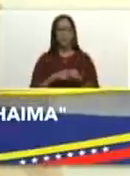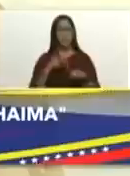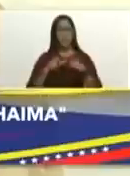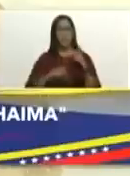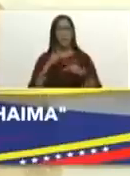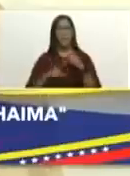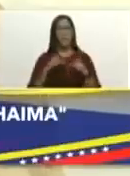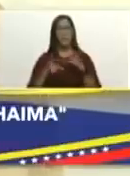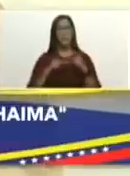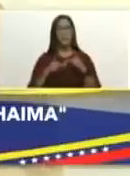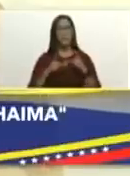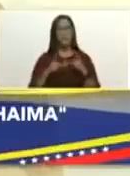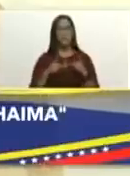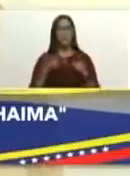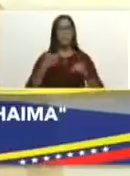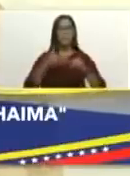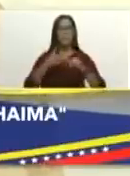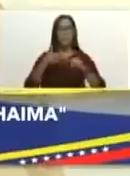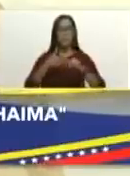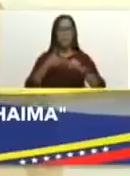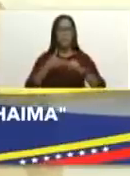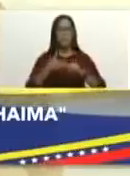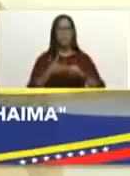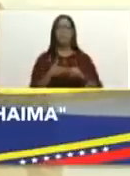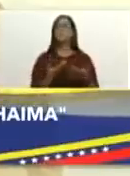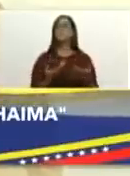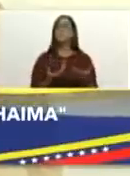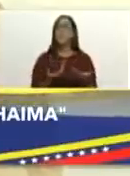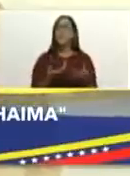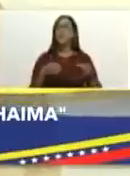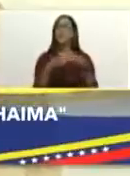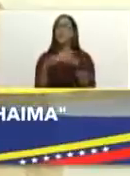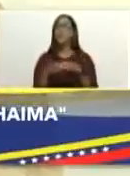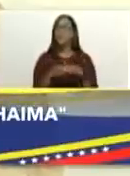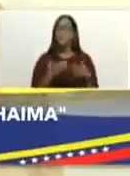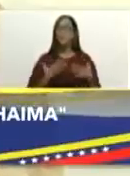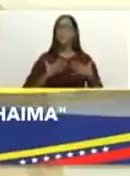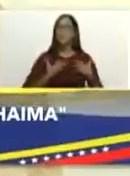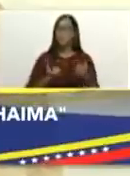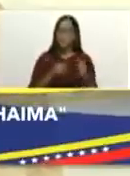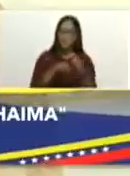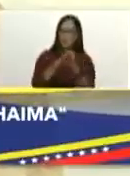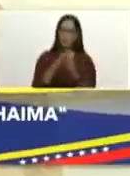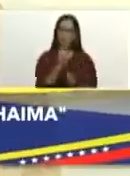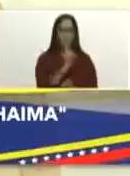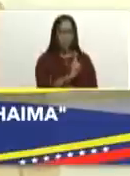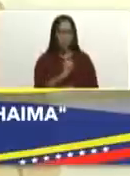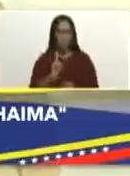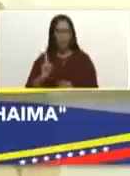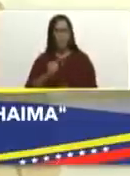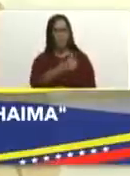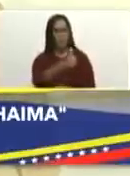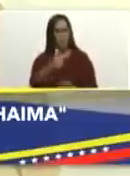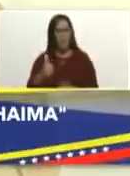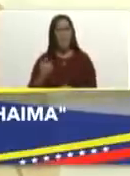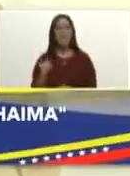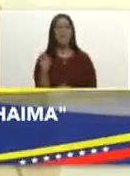producción petrolera directa de las macollas que vayamos recuperando una por una. Esta es la